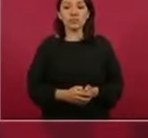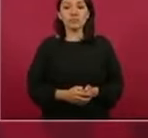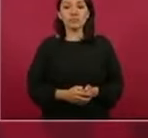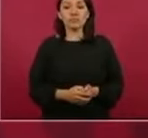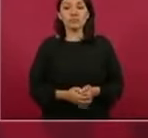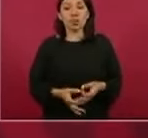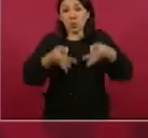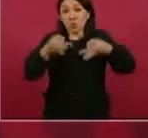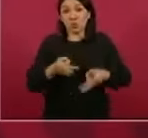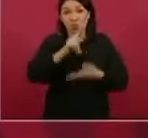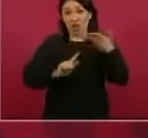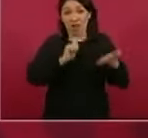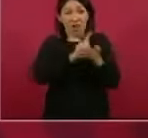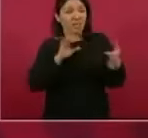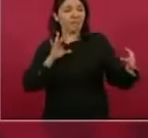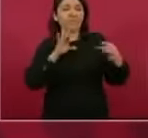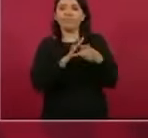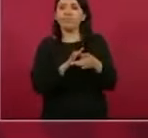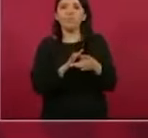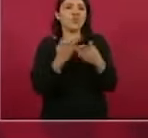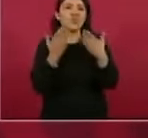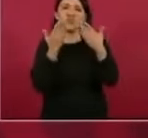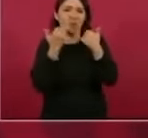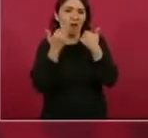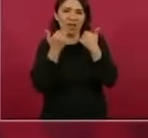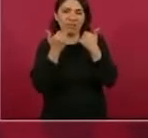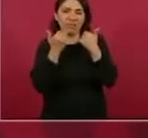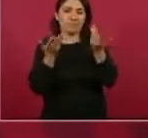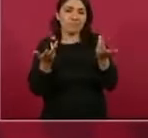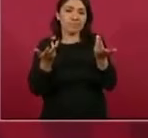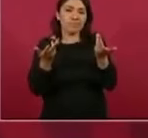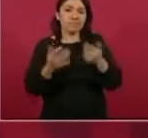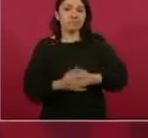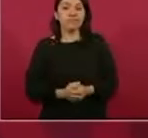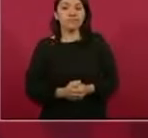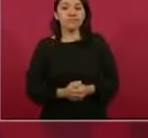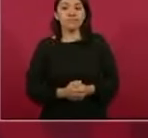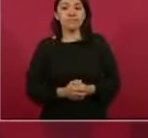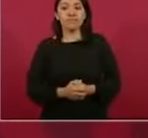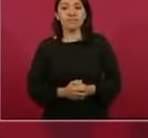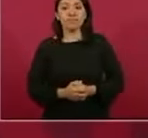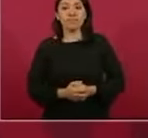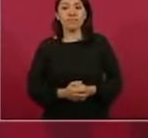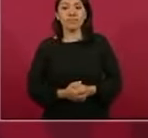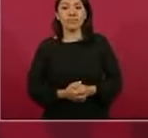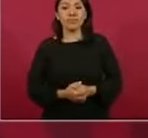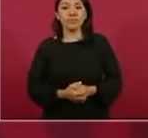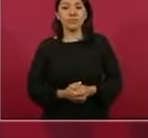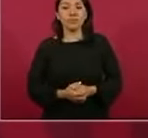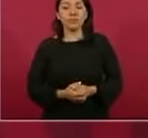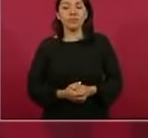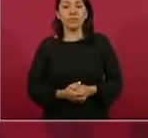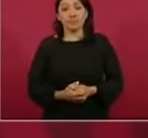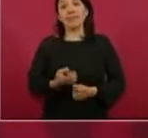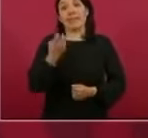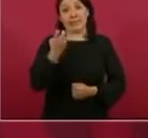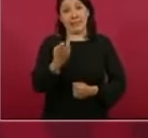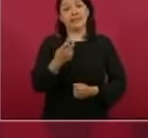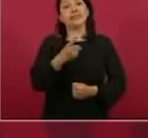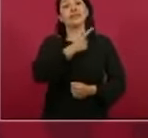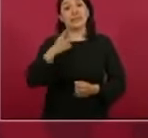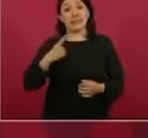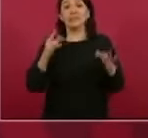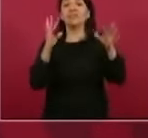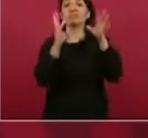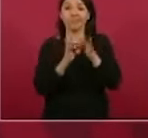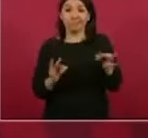cosas porque el presidente tiene que aplicar la ley porque él dice que no no va a ser este pues el cómplice de